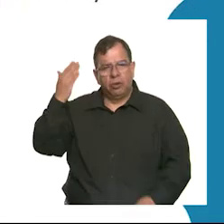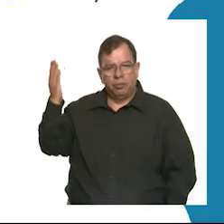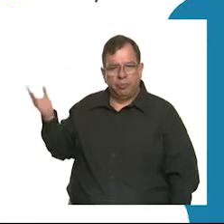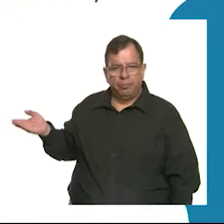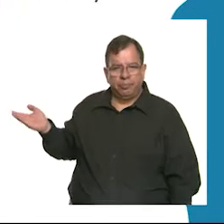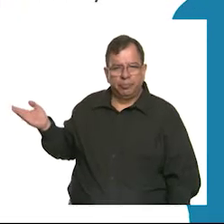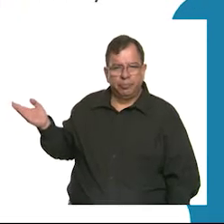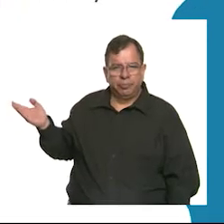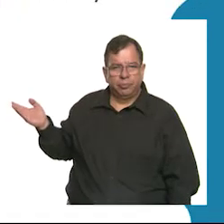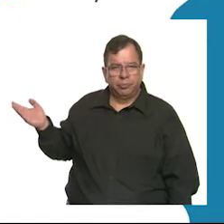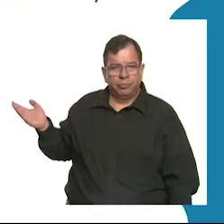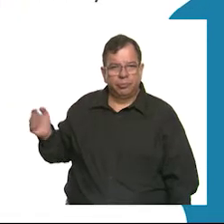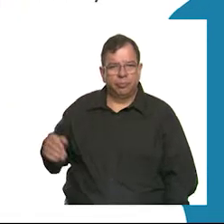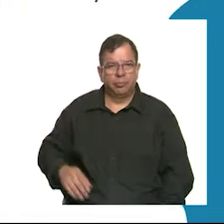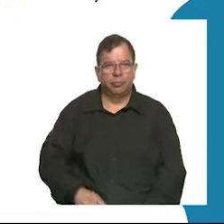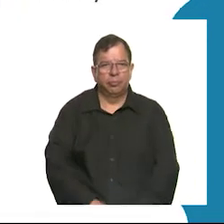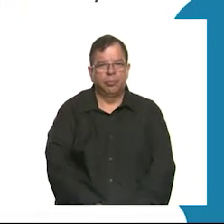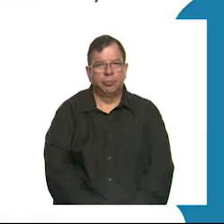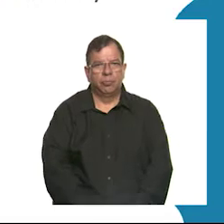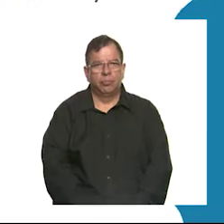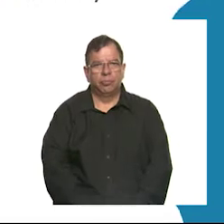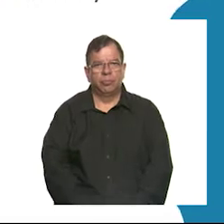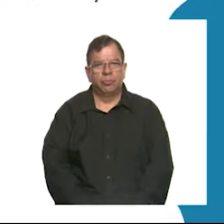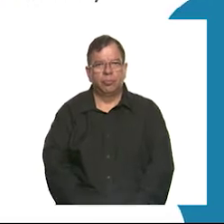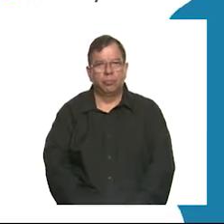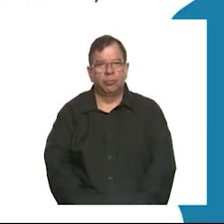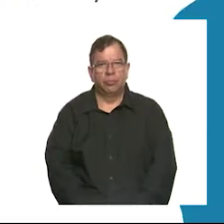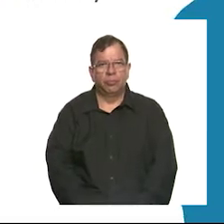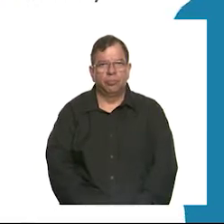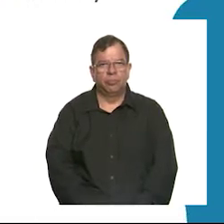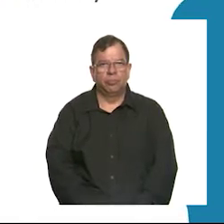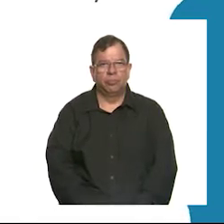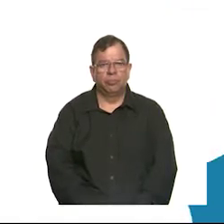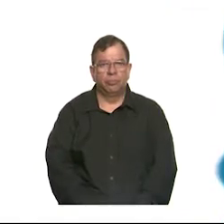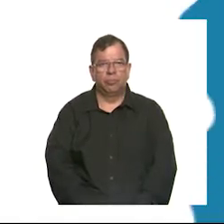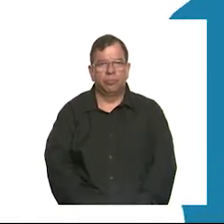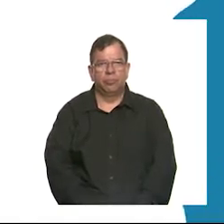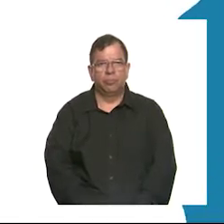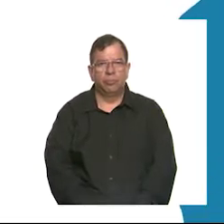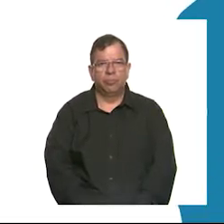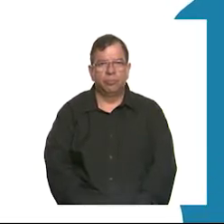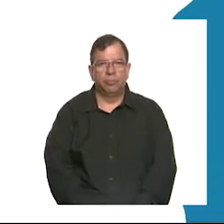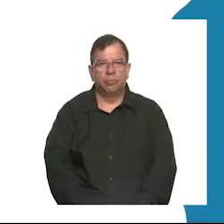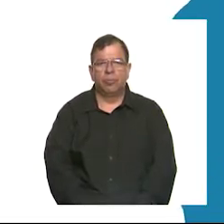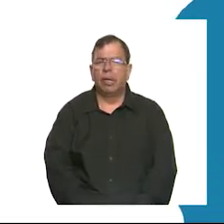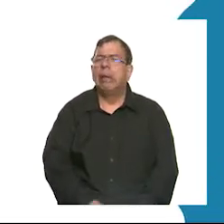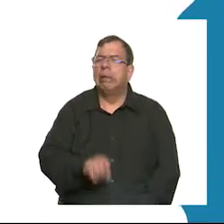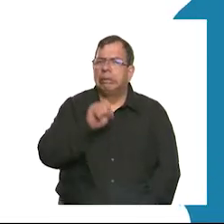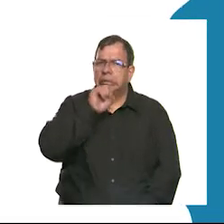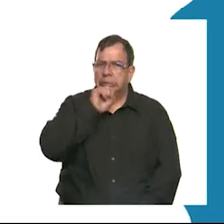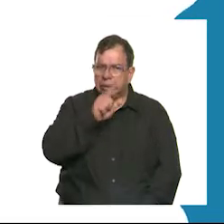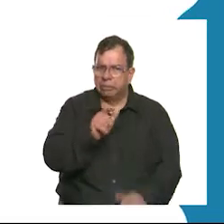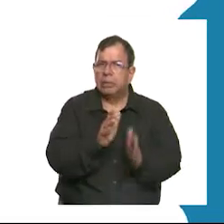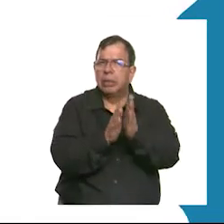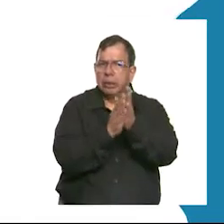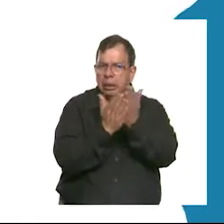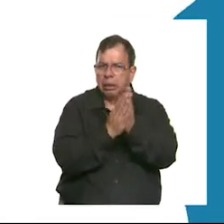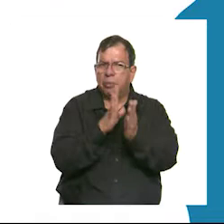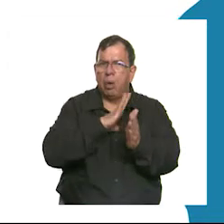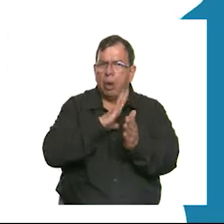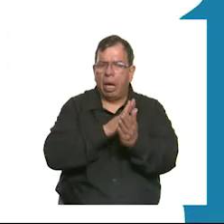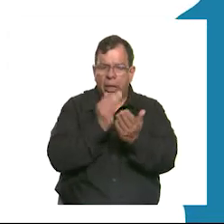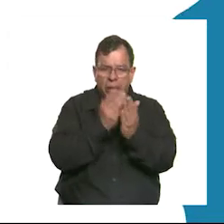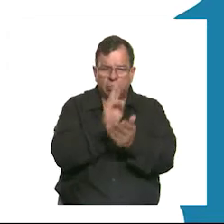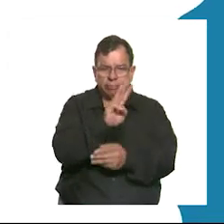55 41 72 04 13, con 100 líneas. También puedes encontrar los libros de texto en la